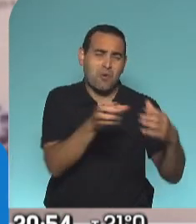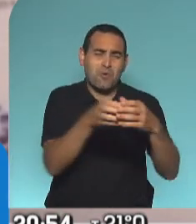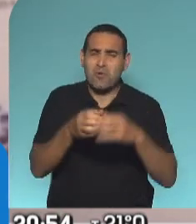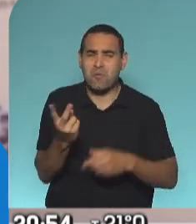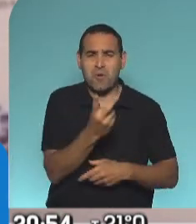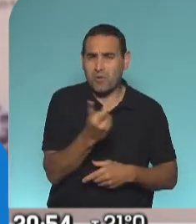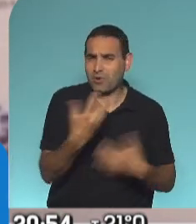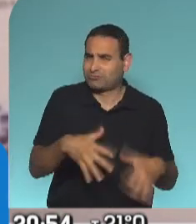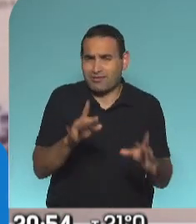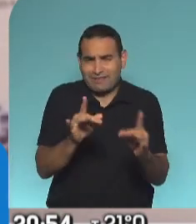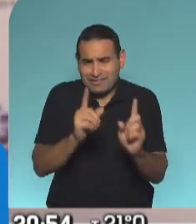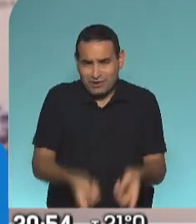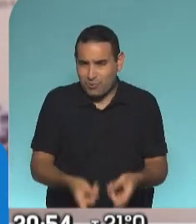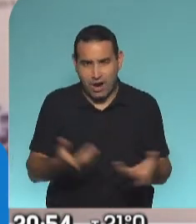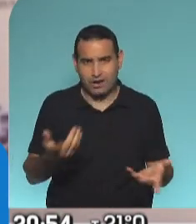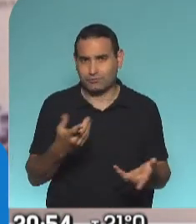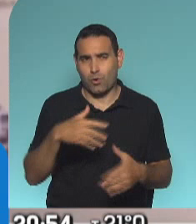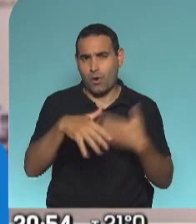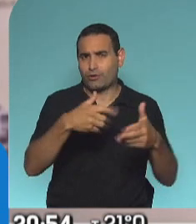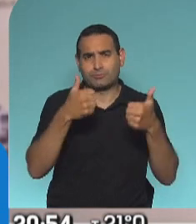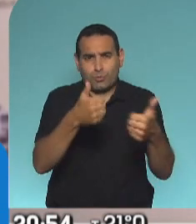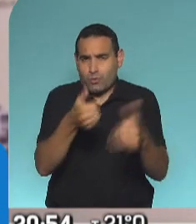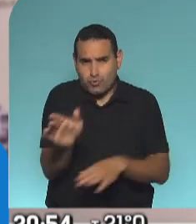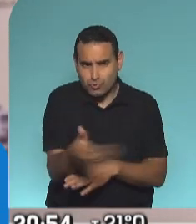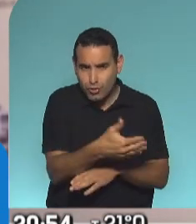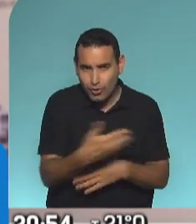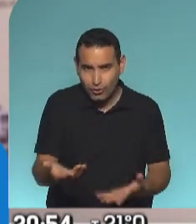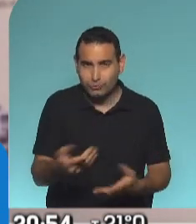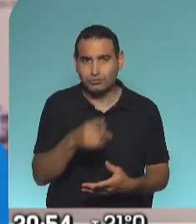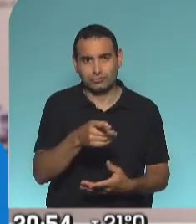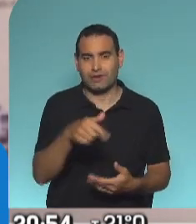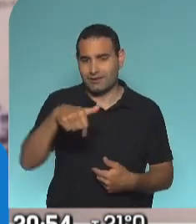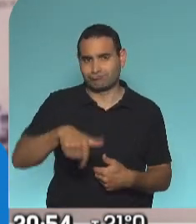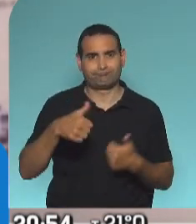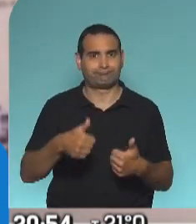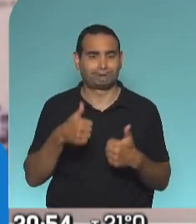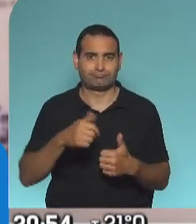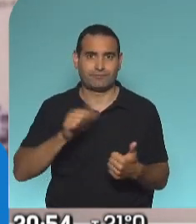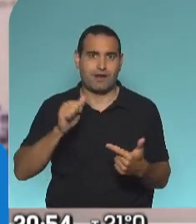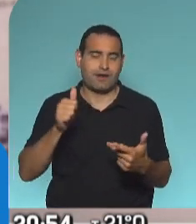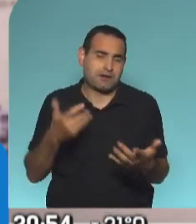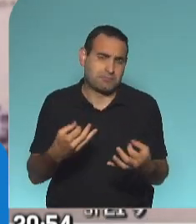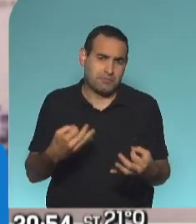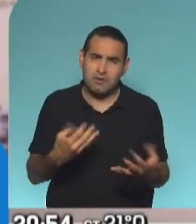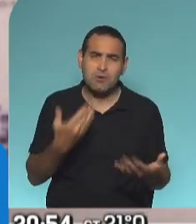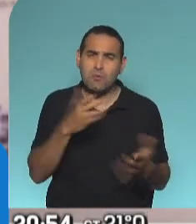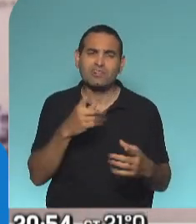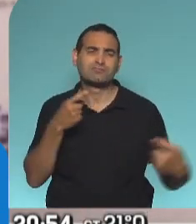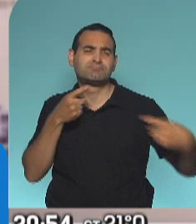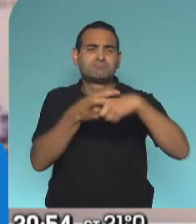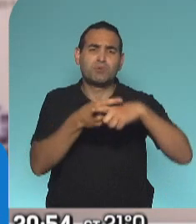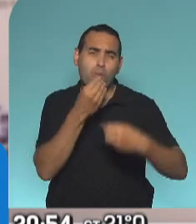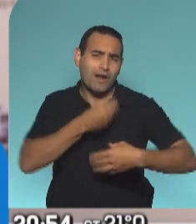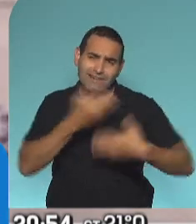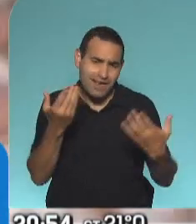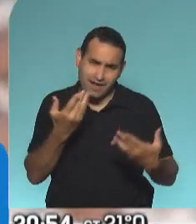es durísimo, grandes jugadores, que les ha ido muy bien acá, han ganado, así que cualquier rival que tocaba en el